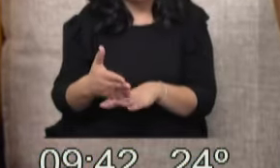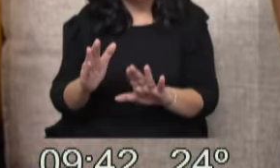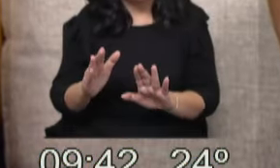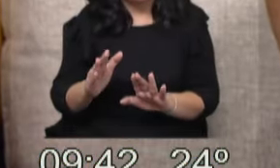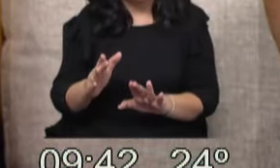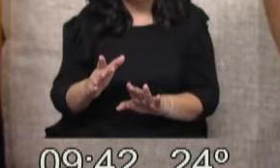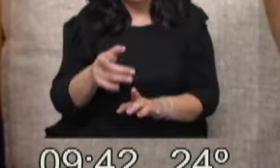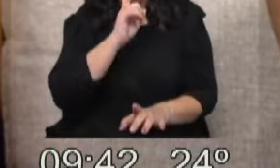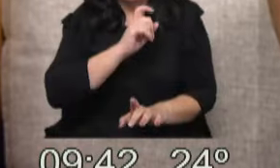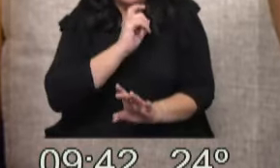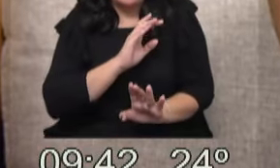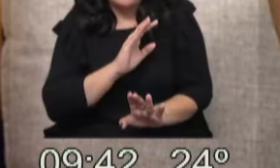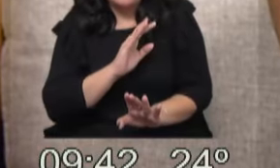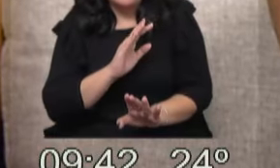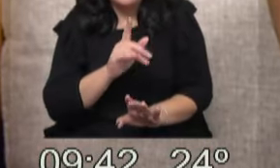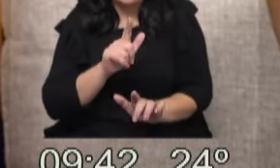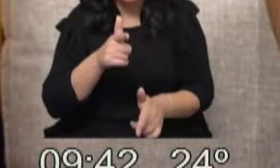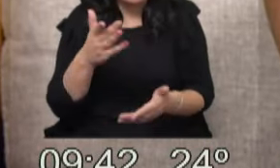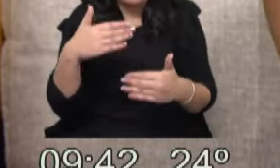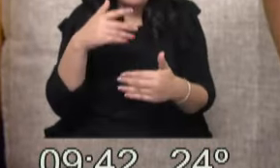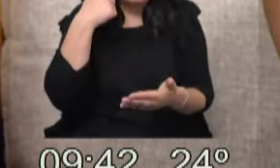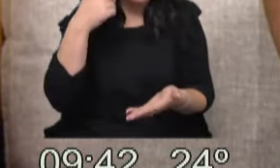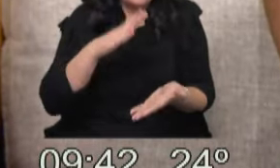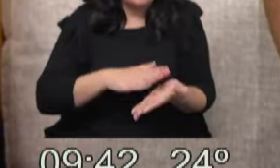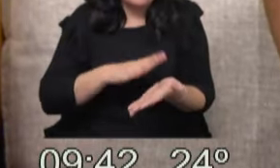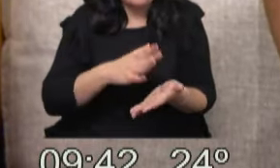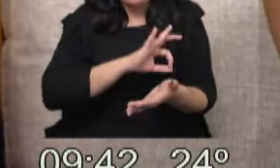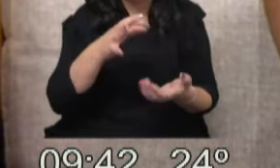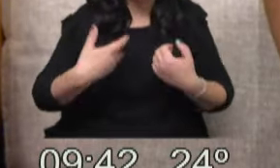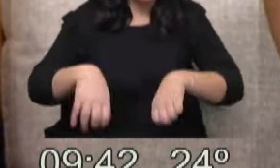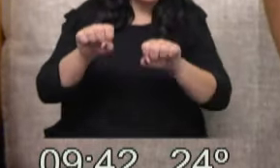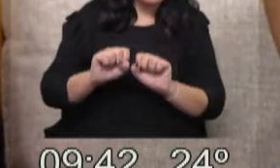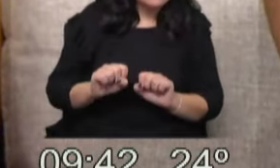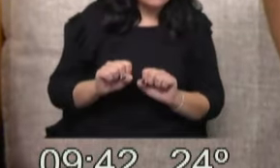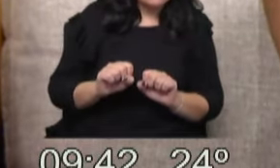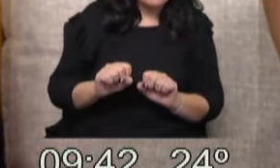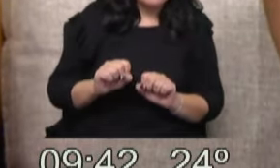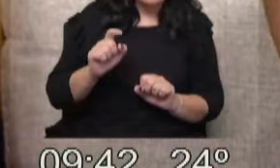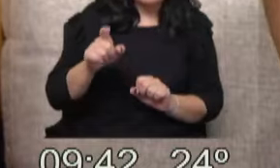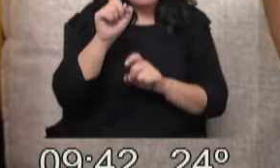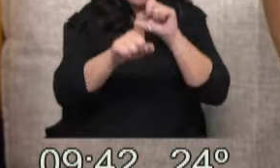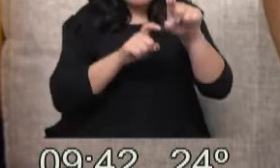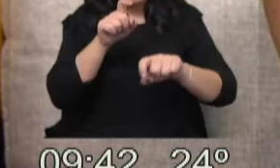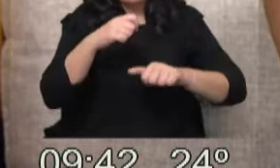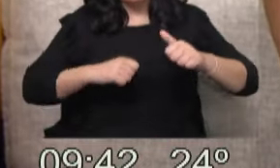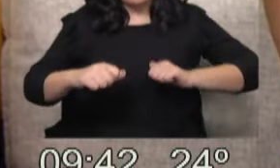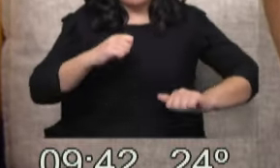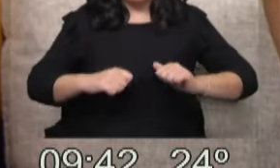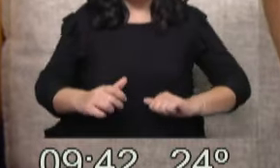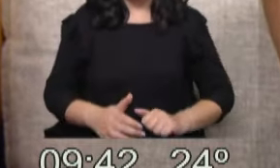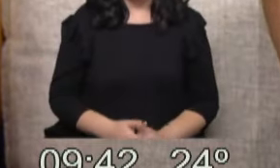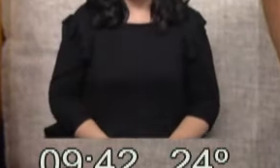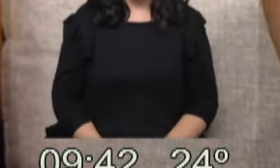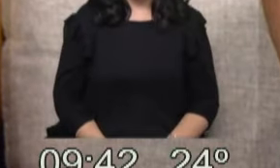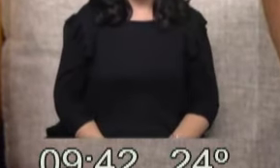es mentira Si no pudo ser probado si se descubre como se descubrió en este caso que fue con la intención de dañar entonces uno